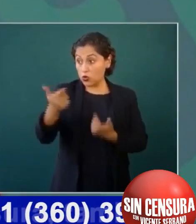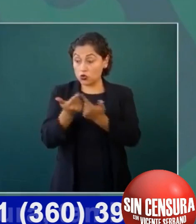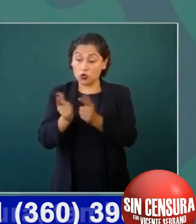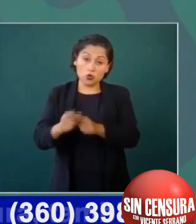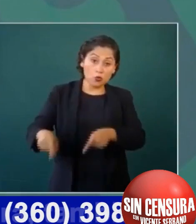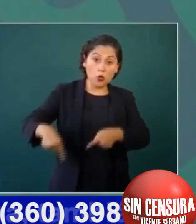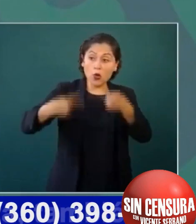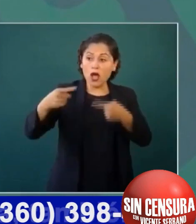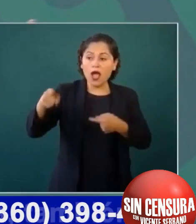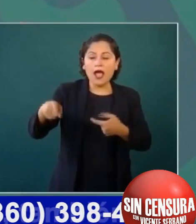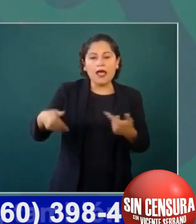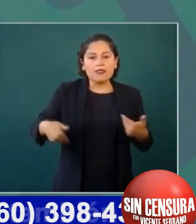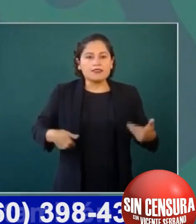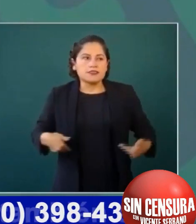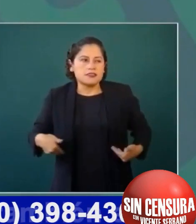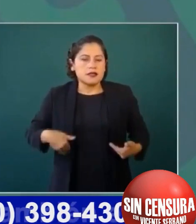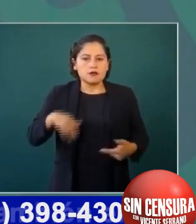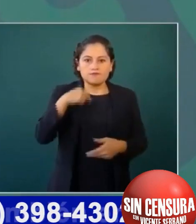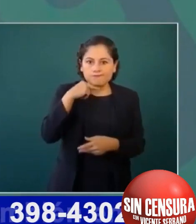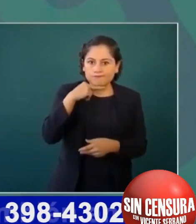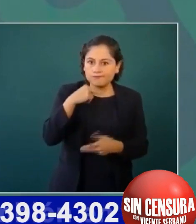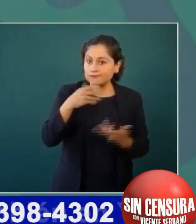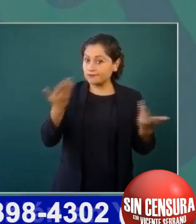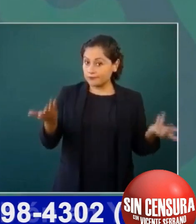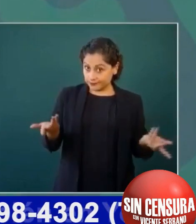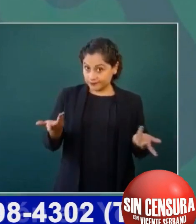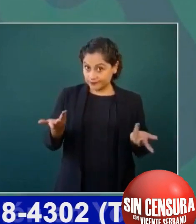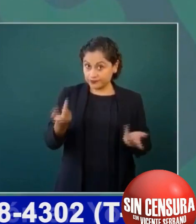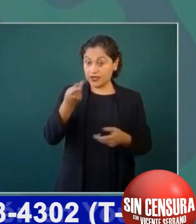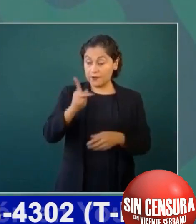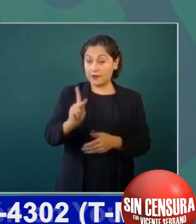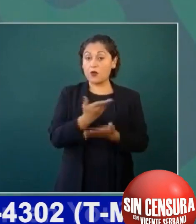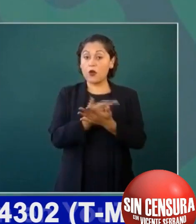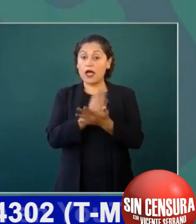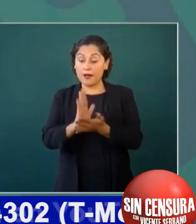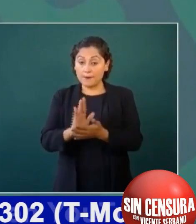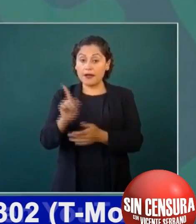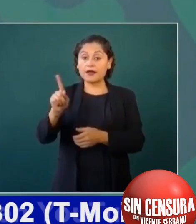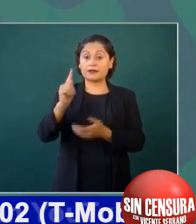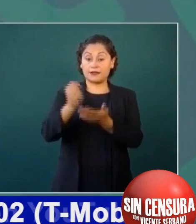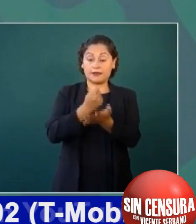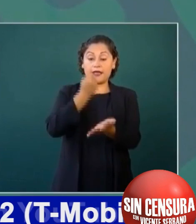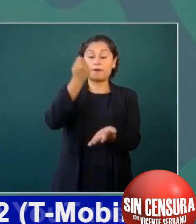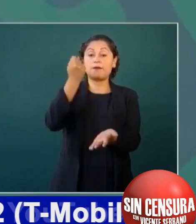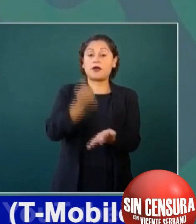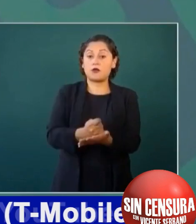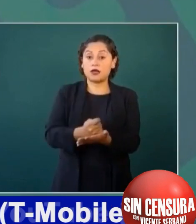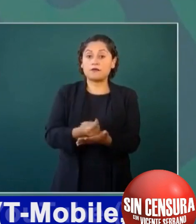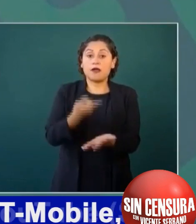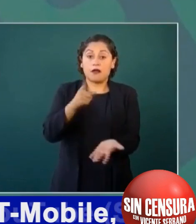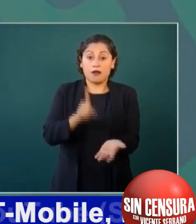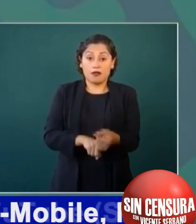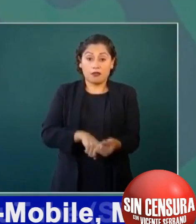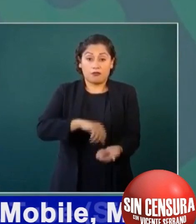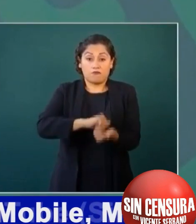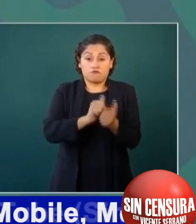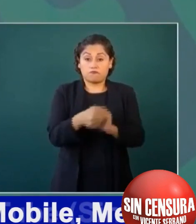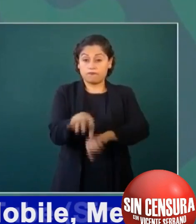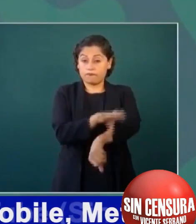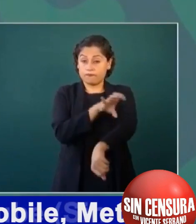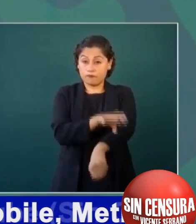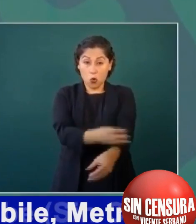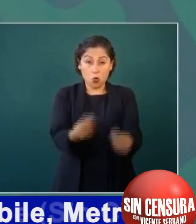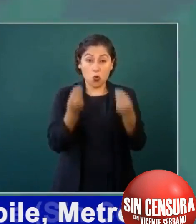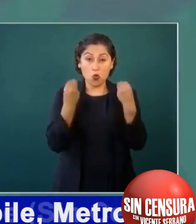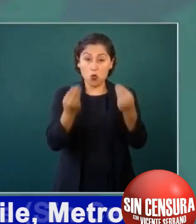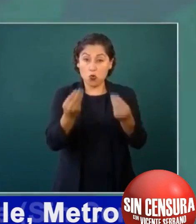eso, Tamaulipas es el estado energético por excelencia. Es donde hoy en día ha habido inversiones en lo que va dentro de mi